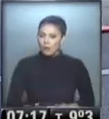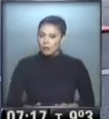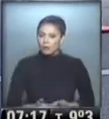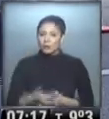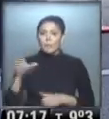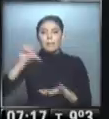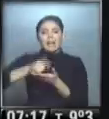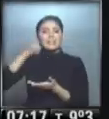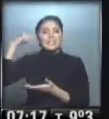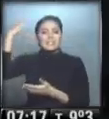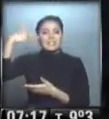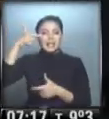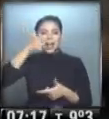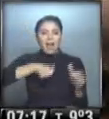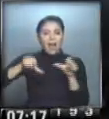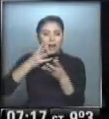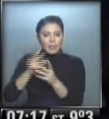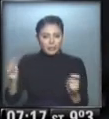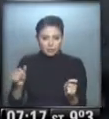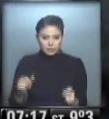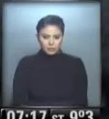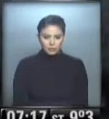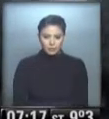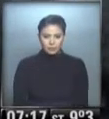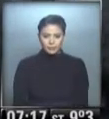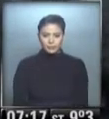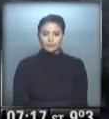desarme en siria unos pactos